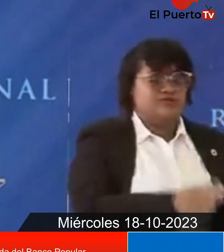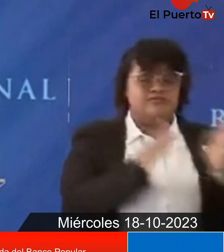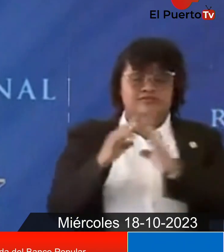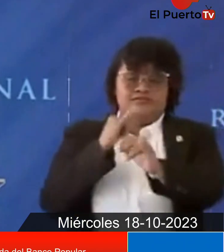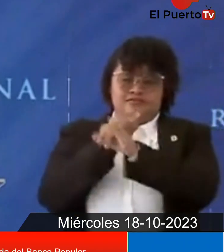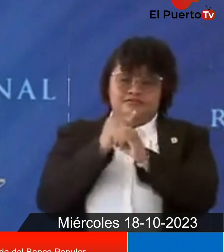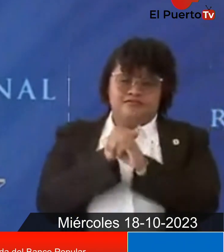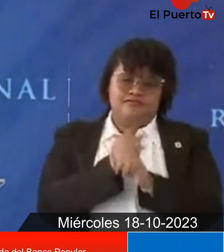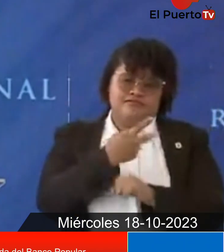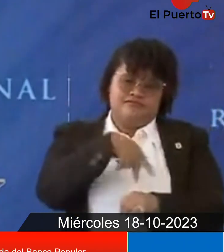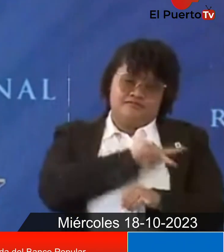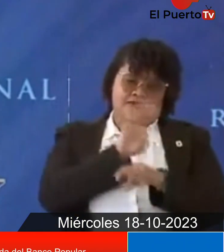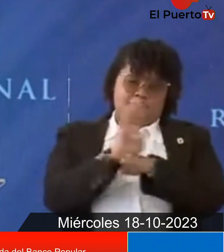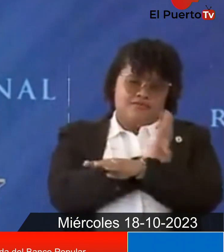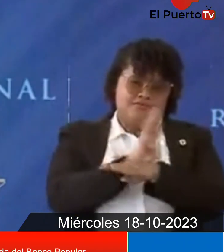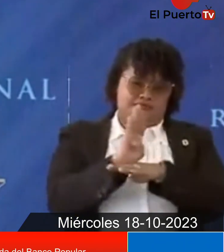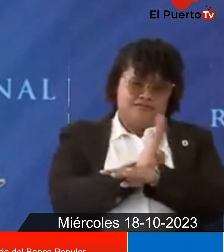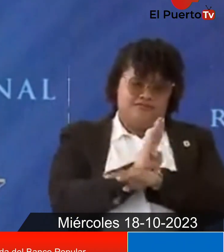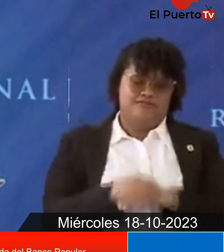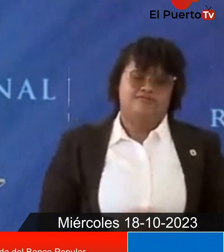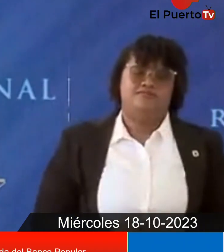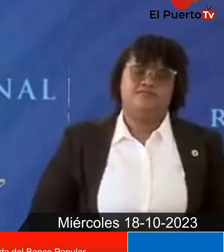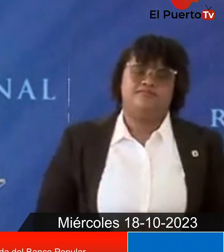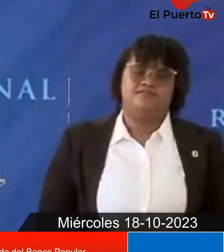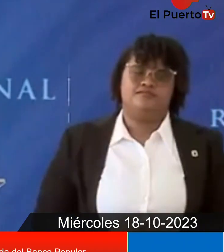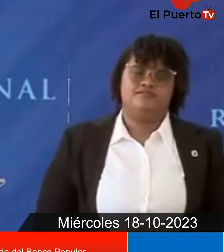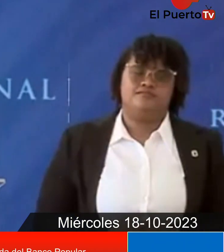y las empresas privadas.